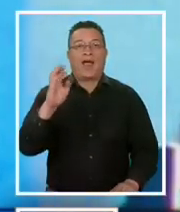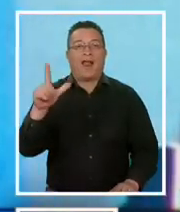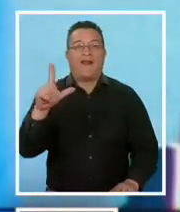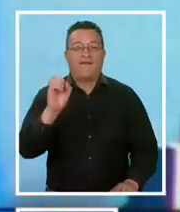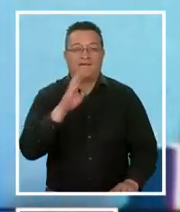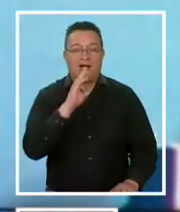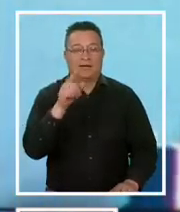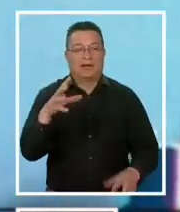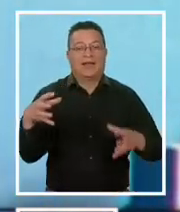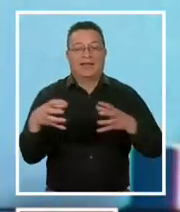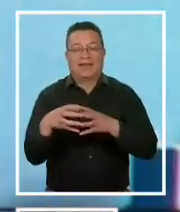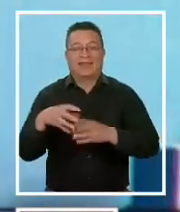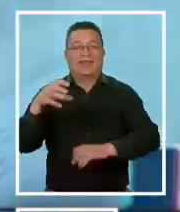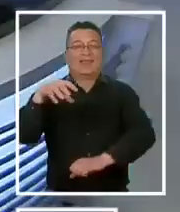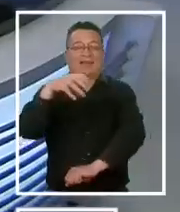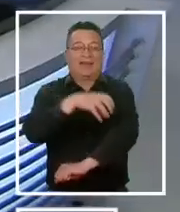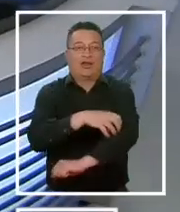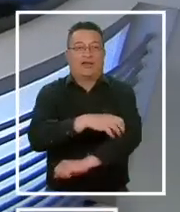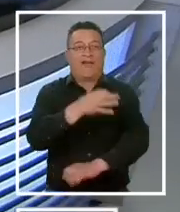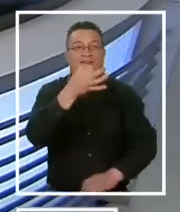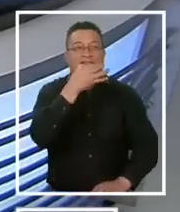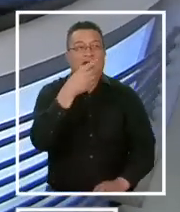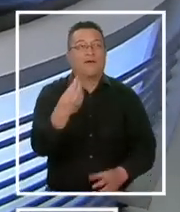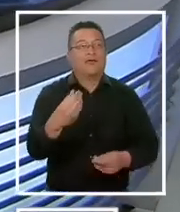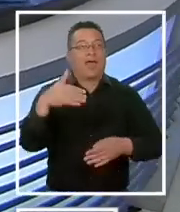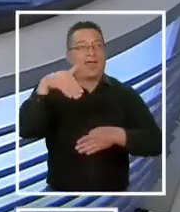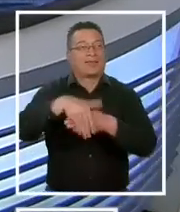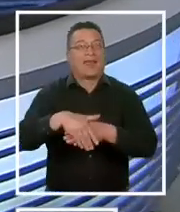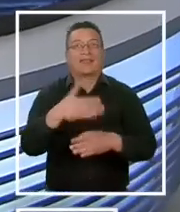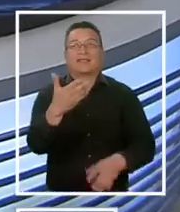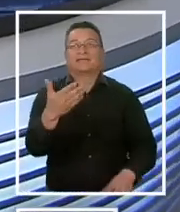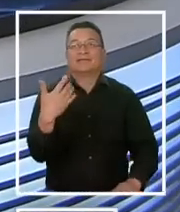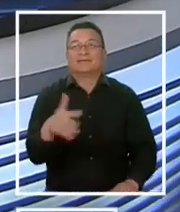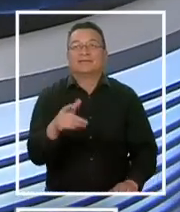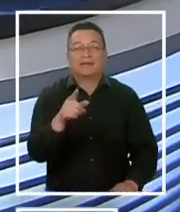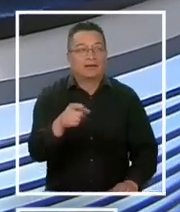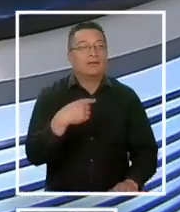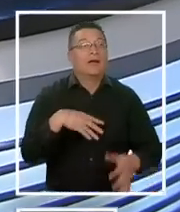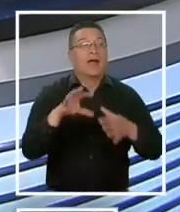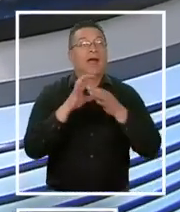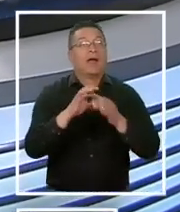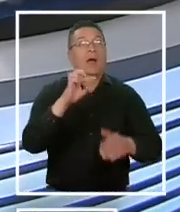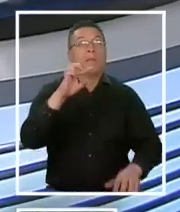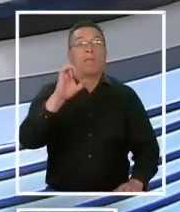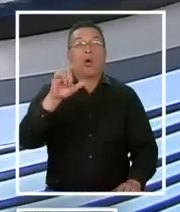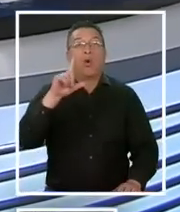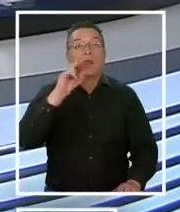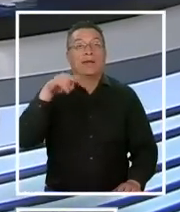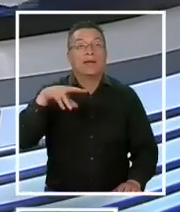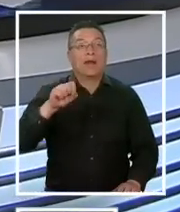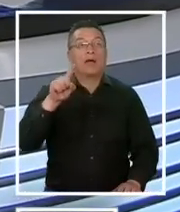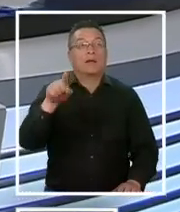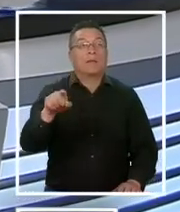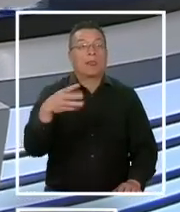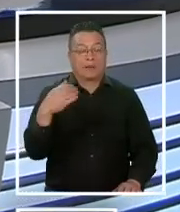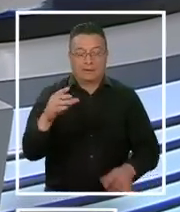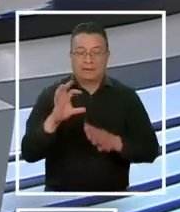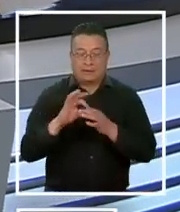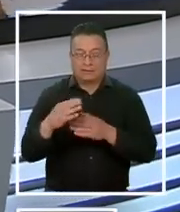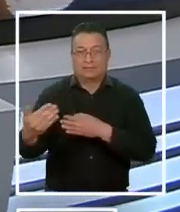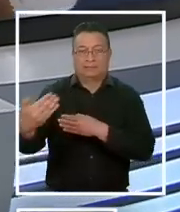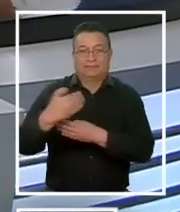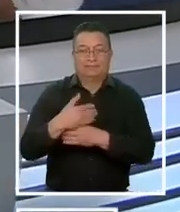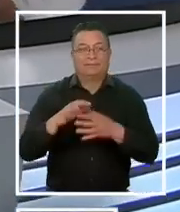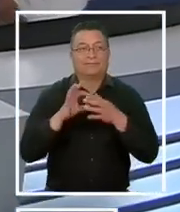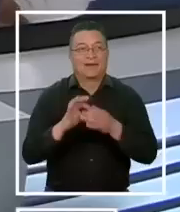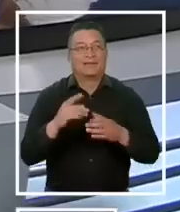verde Muchas gracias Que por estar aquí muy buenas Muy buenas tardes Ya Muchas gracias Paulino buenas tardes Gracias por estar